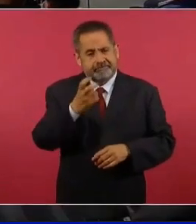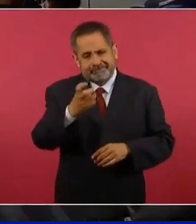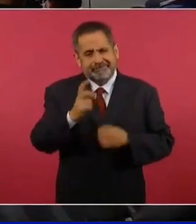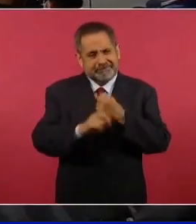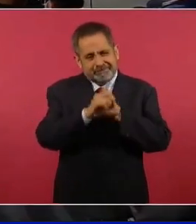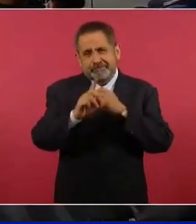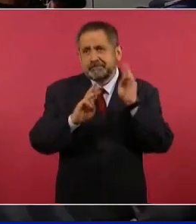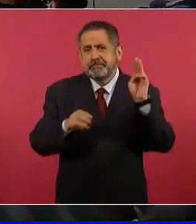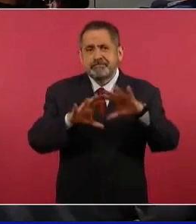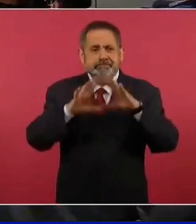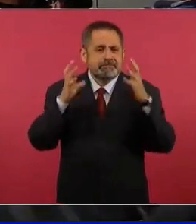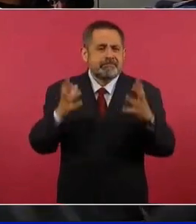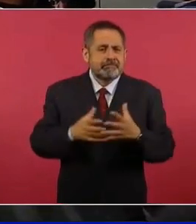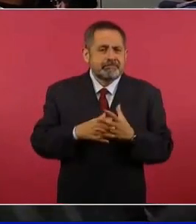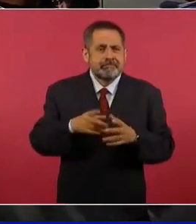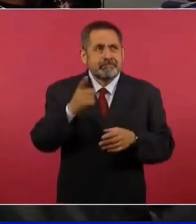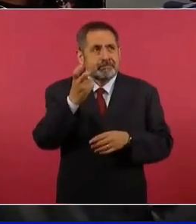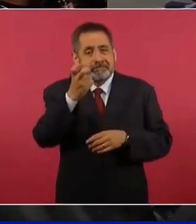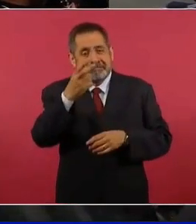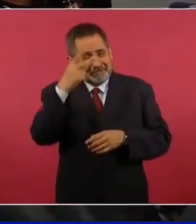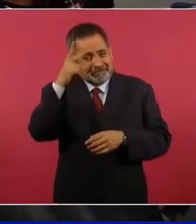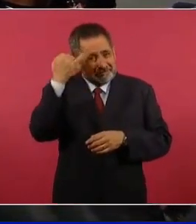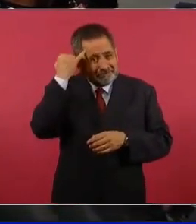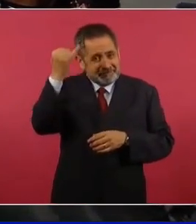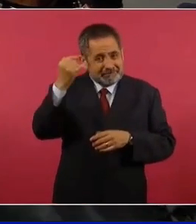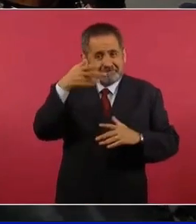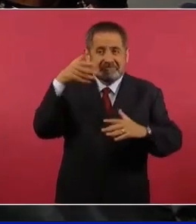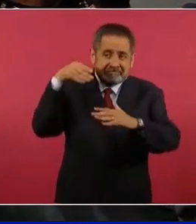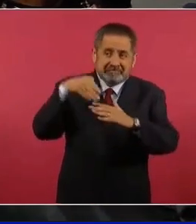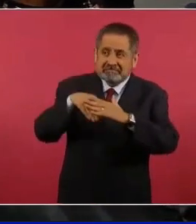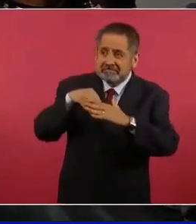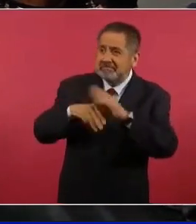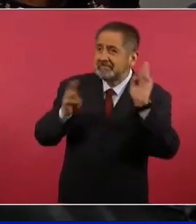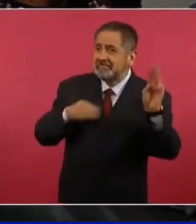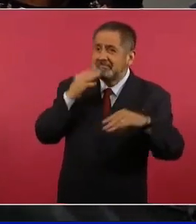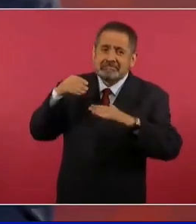mundial, de la decadencia mundial,